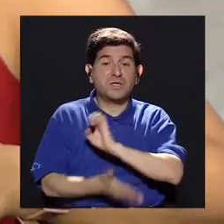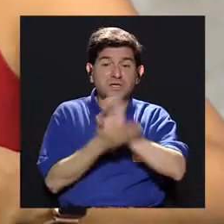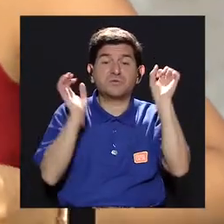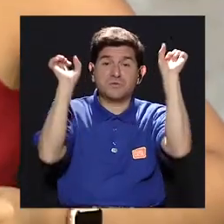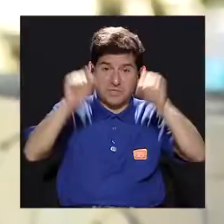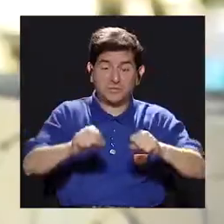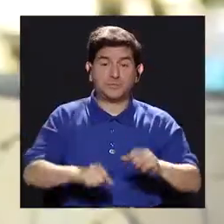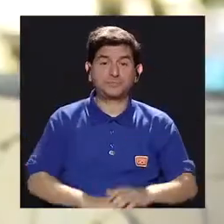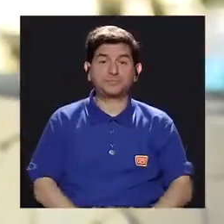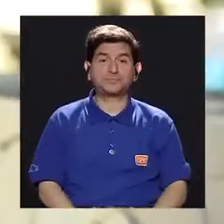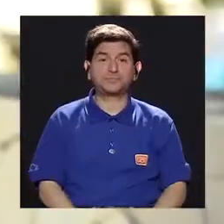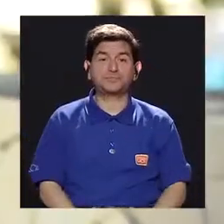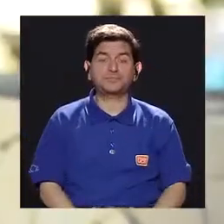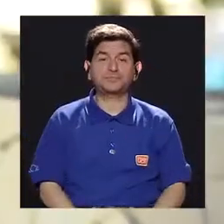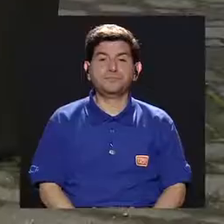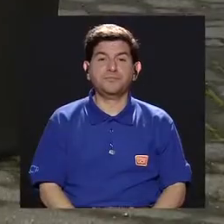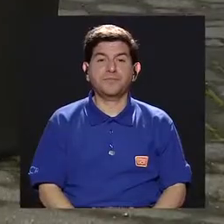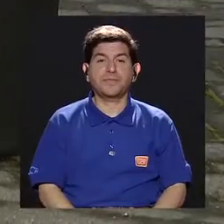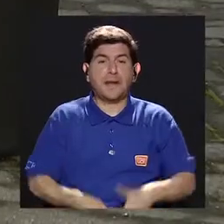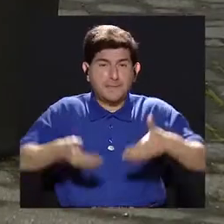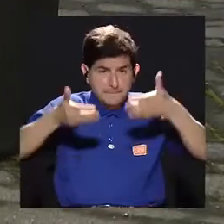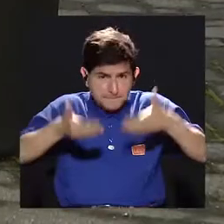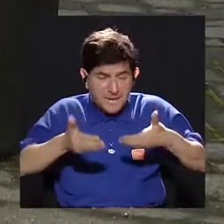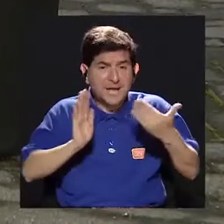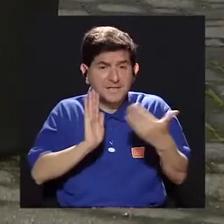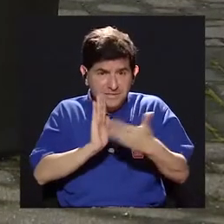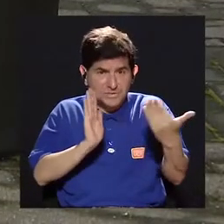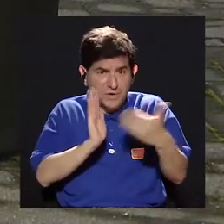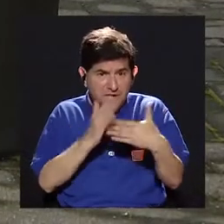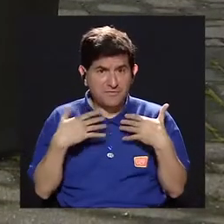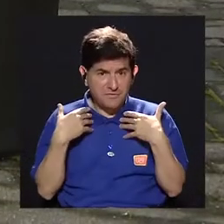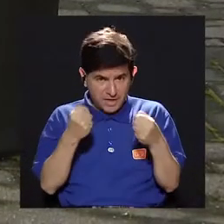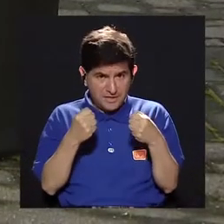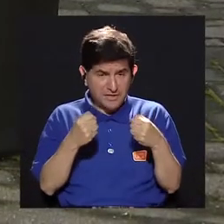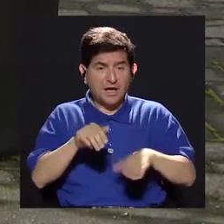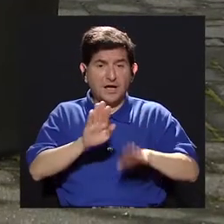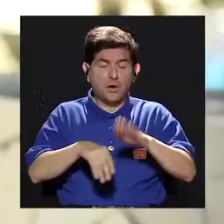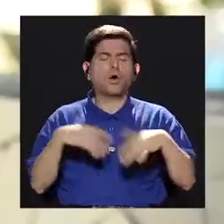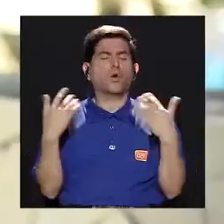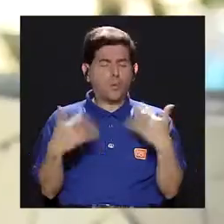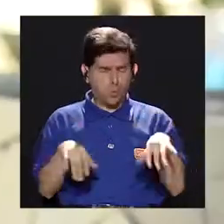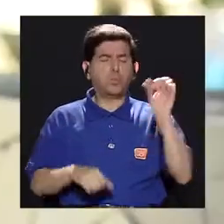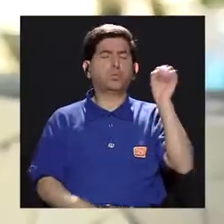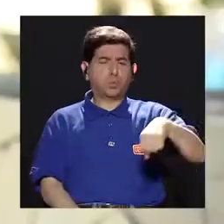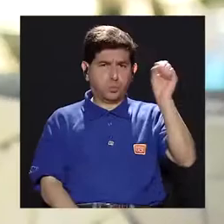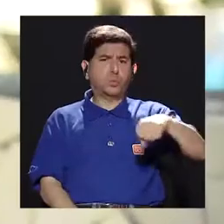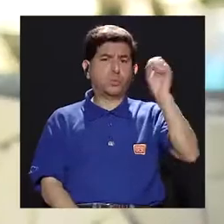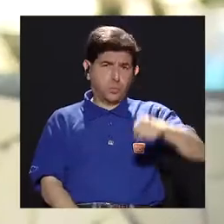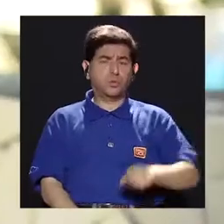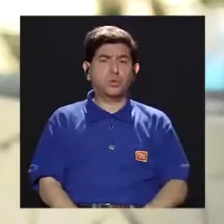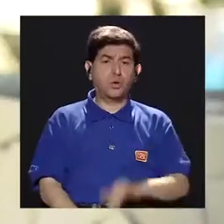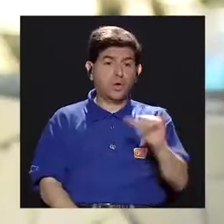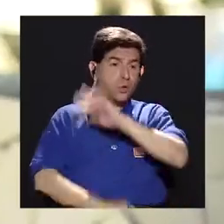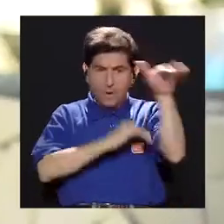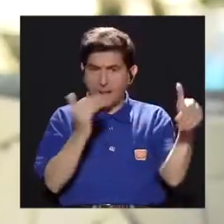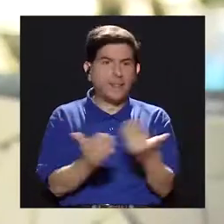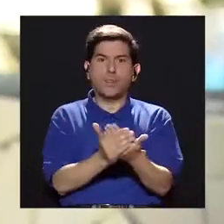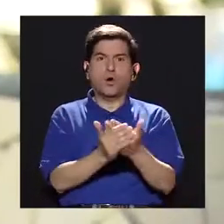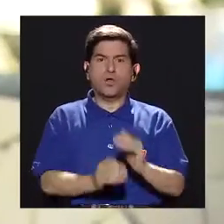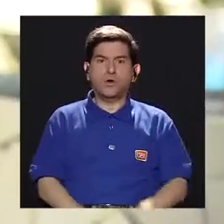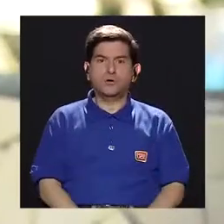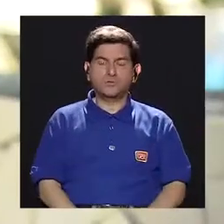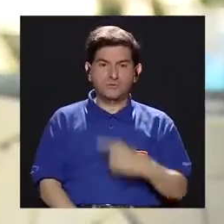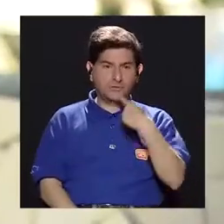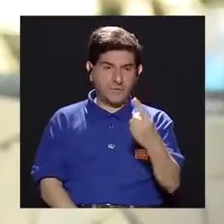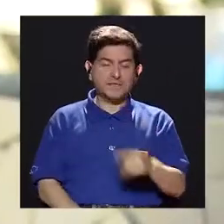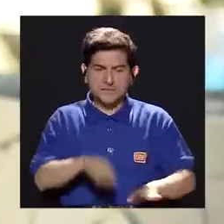puede prevenir. Sí. Vanessa, ¿el peso afecta en la salud de nuestros pies? Muchísimo, como afecta en todo,